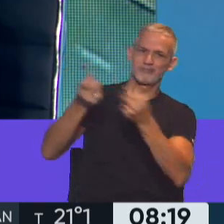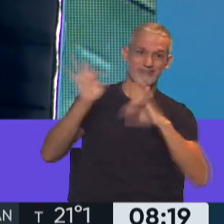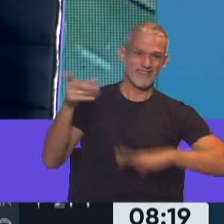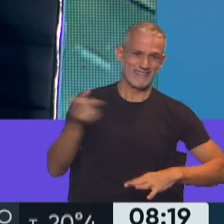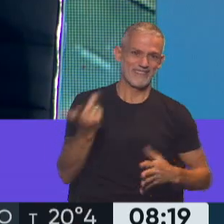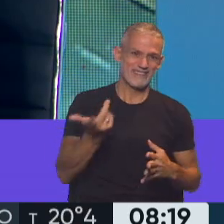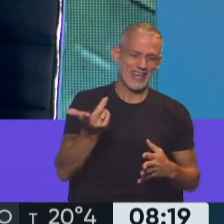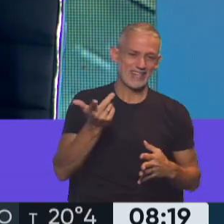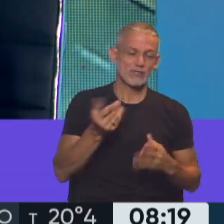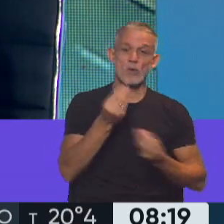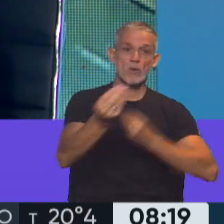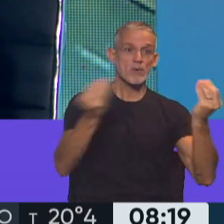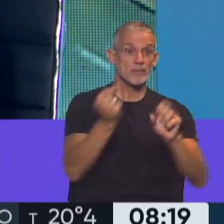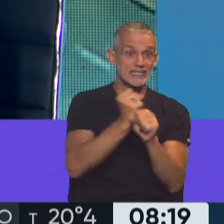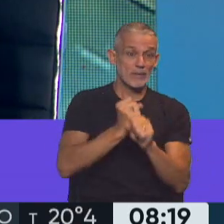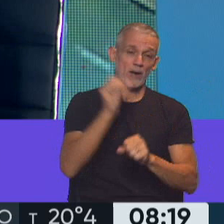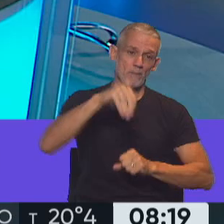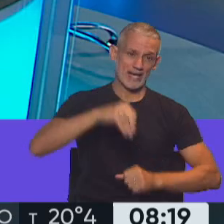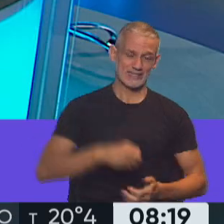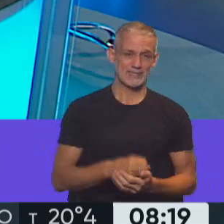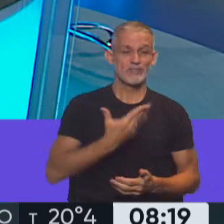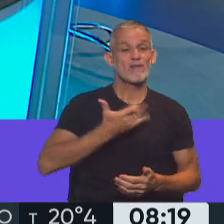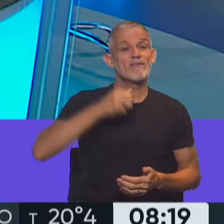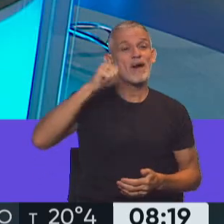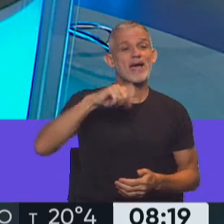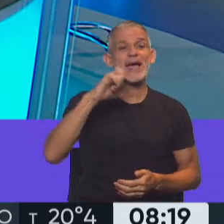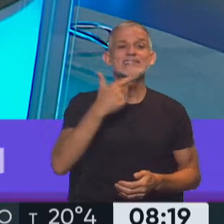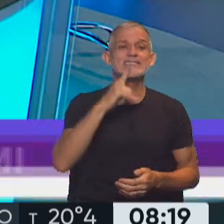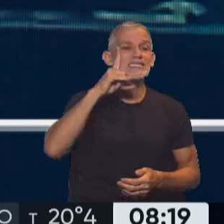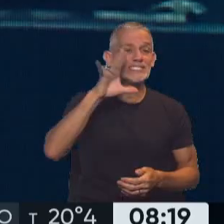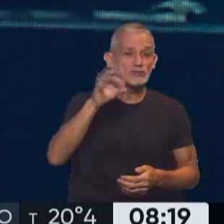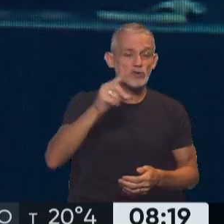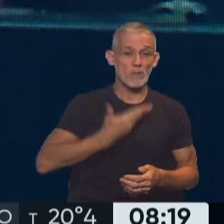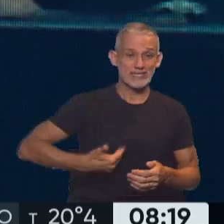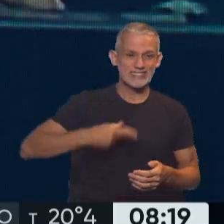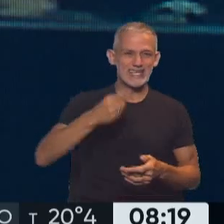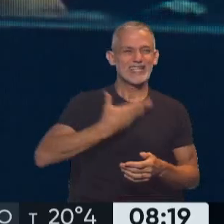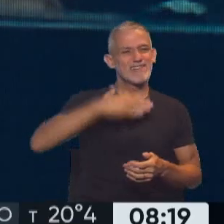mayor cantidad de mano de obra especializada. Bien, Fabián Castillo, presidente de FECOBA, vicepresidente de CAME,